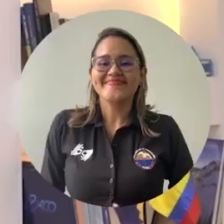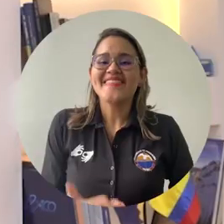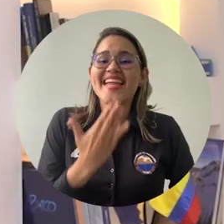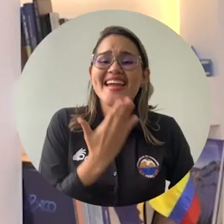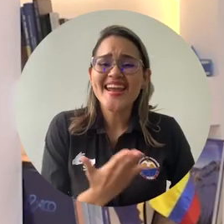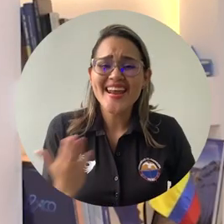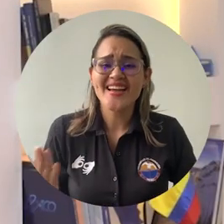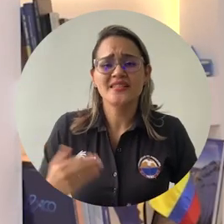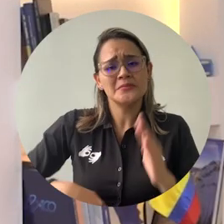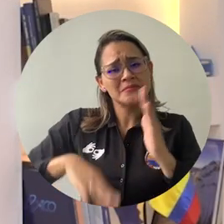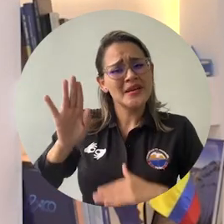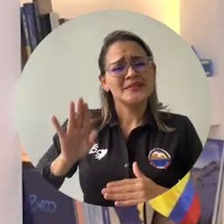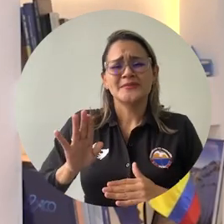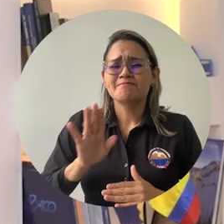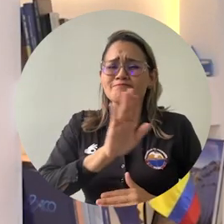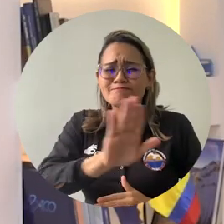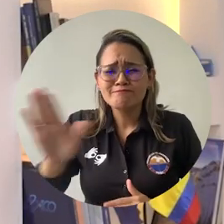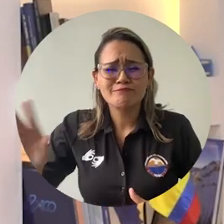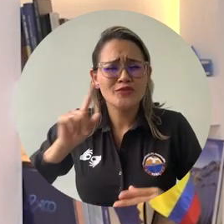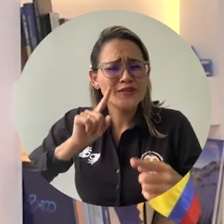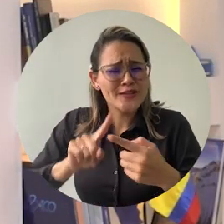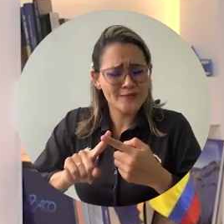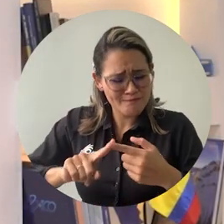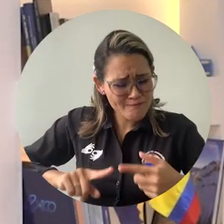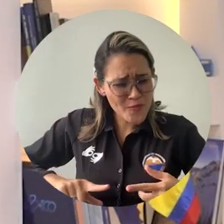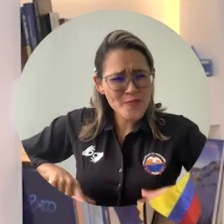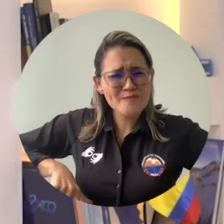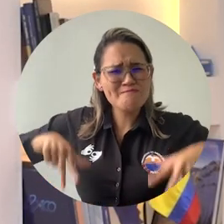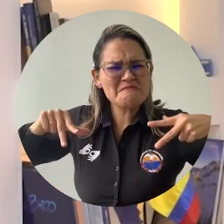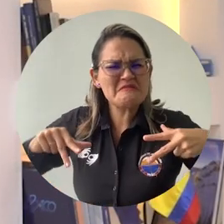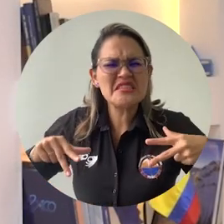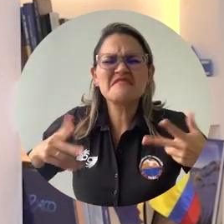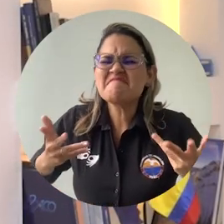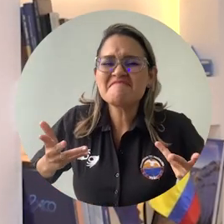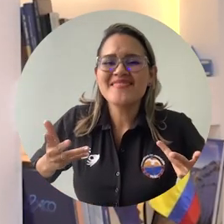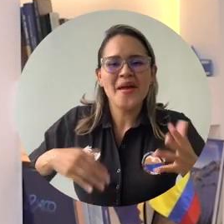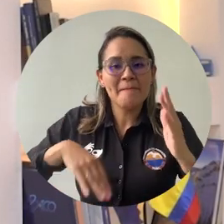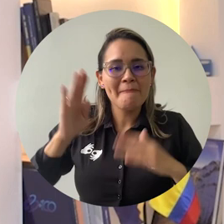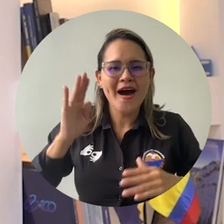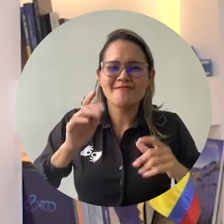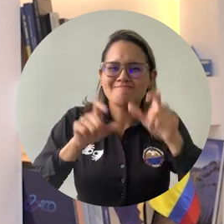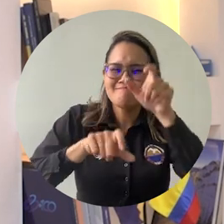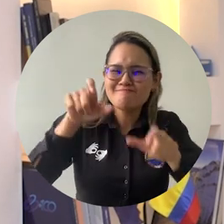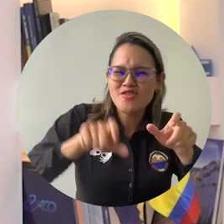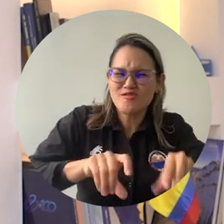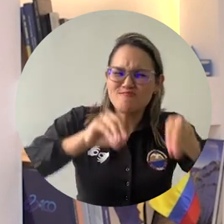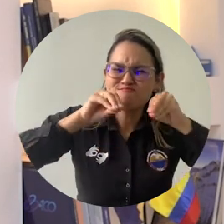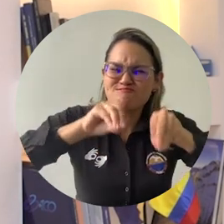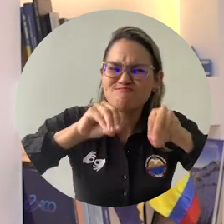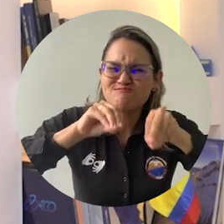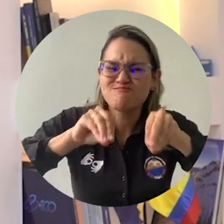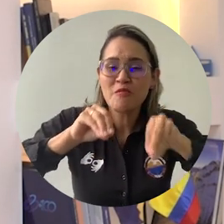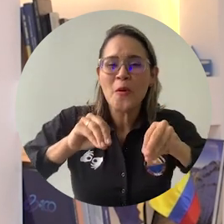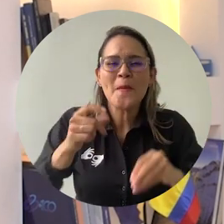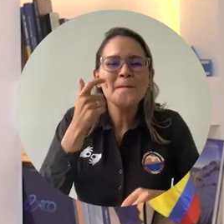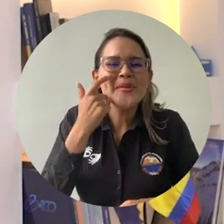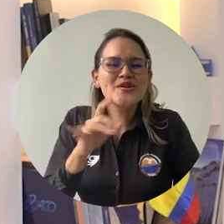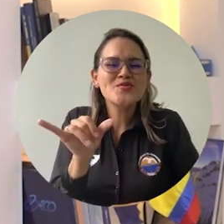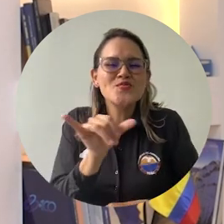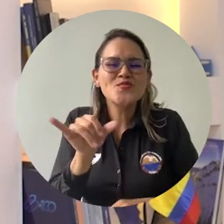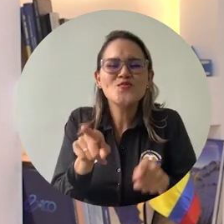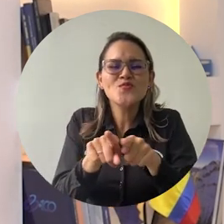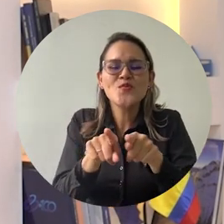Gracias por entregar su vida a formar seres humanos, a sembrar para que luego en un futuro tengamos la